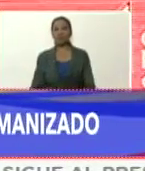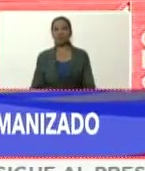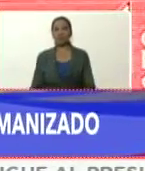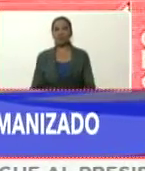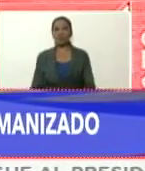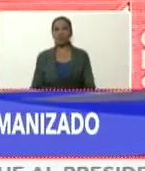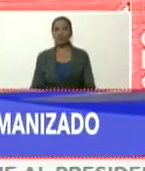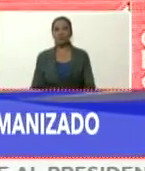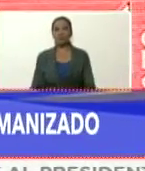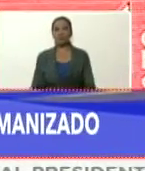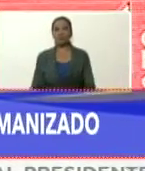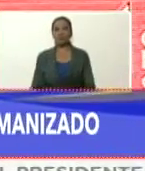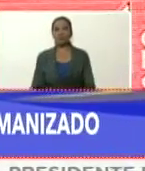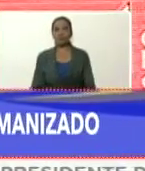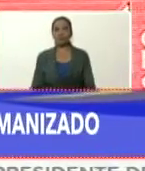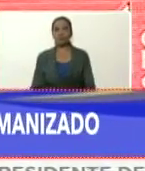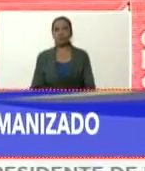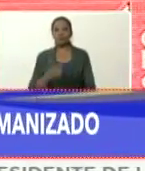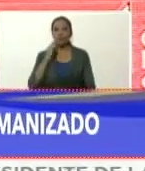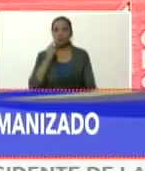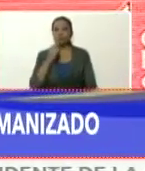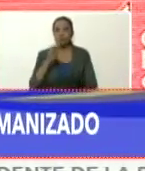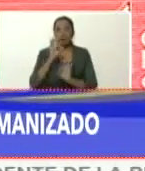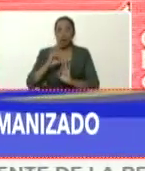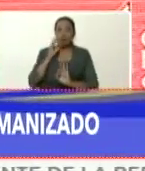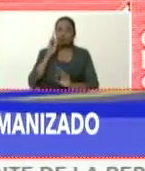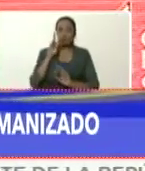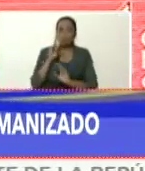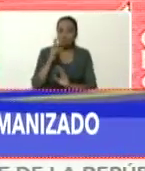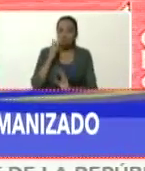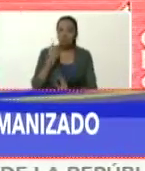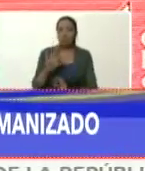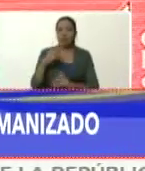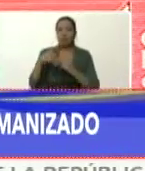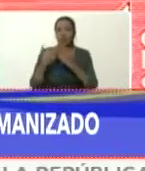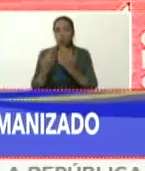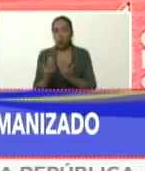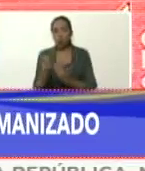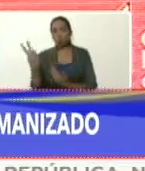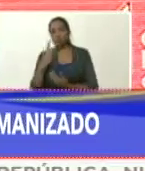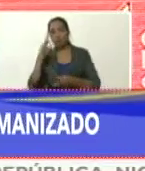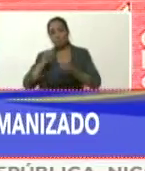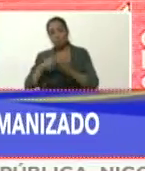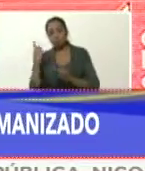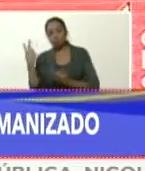voy a emitir opinión, la estoy viendo. Silly y yo la estamos viendo.